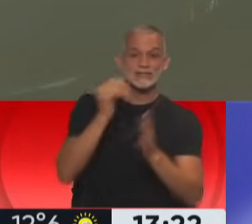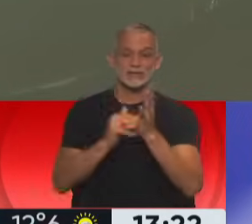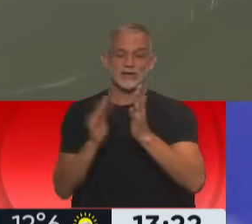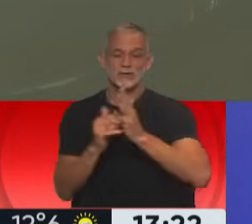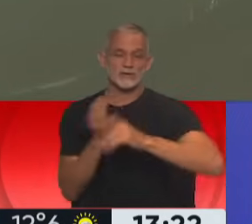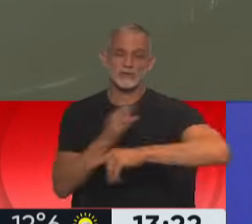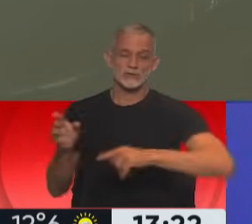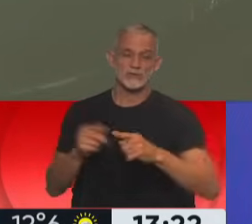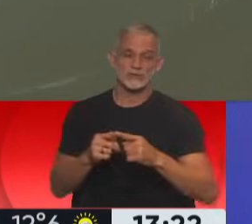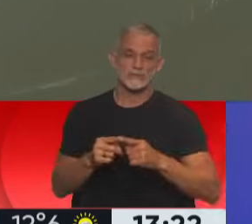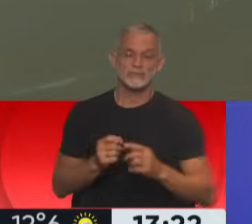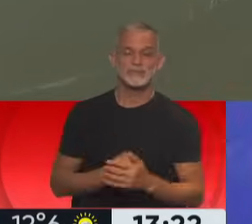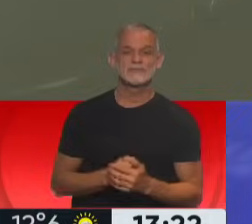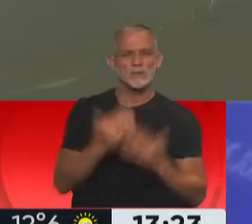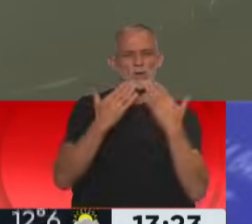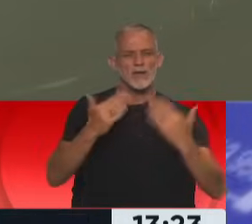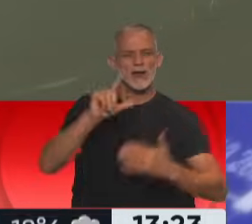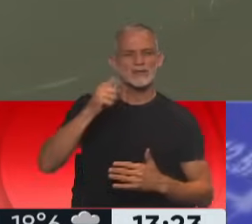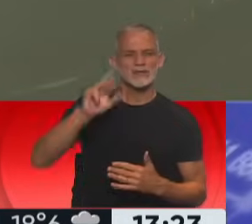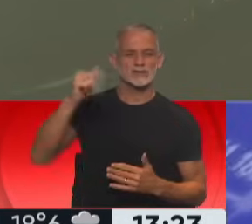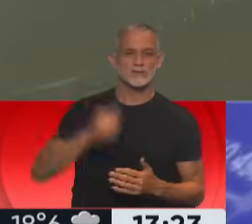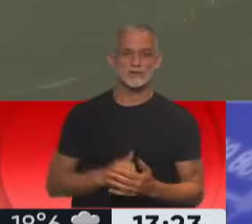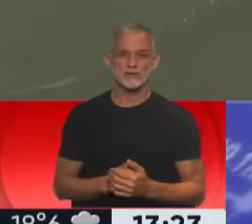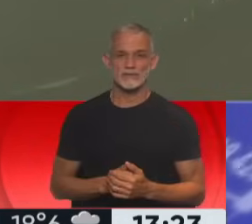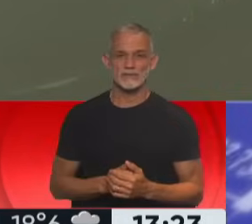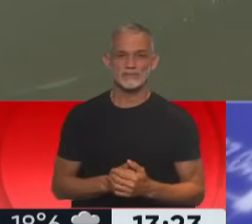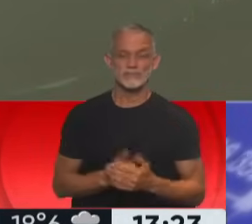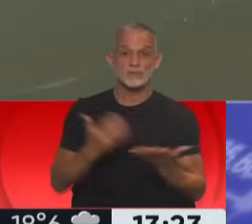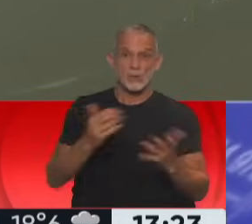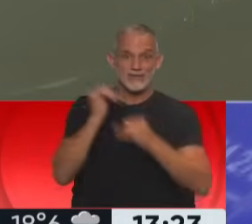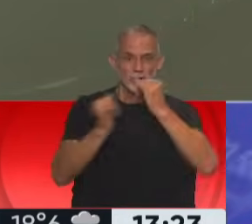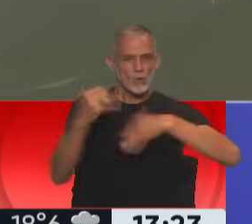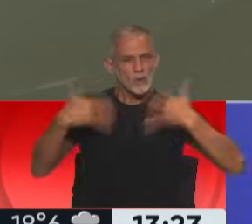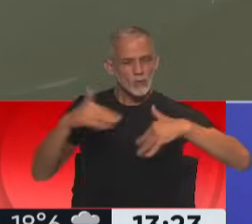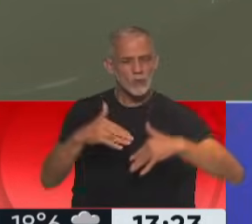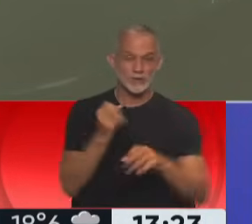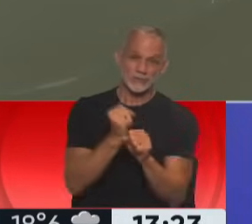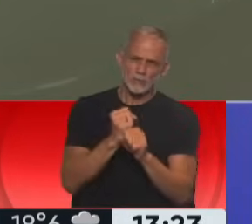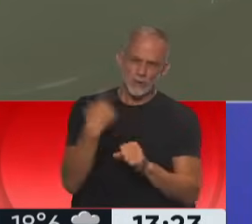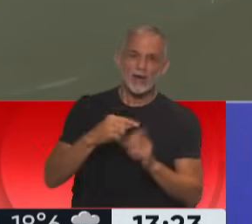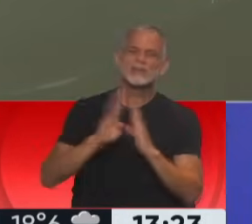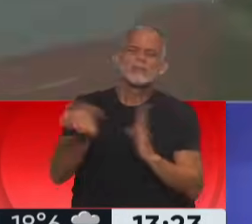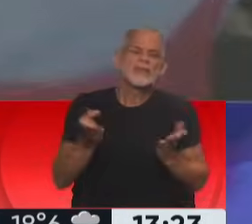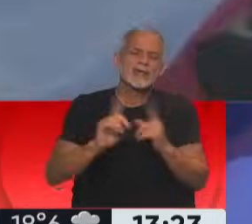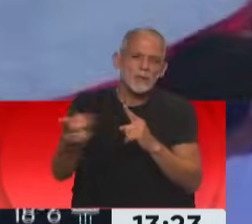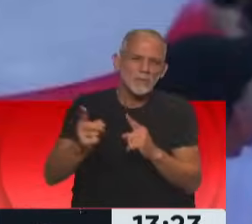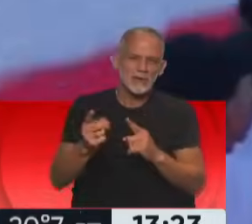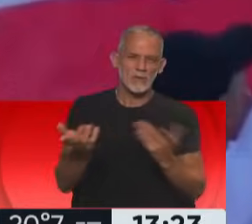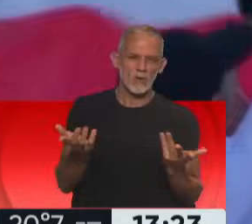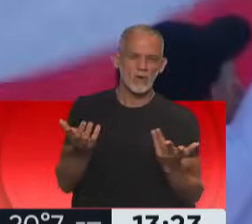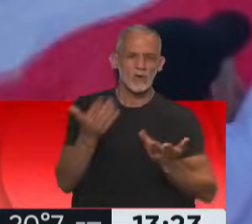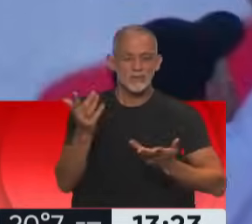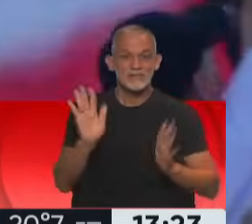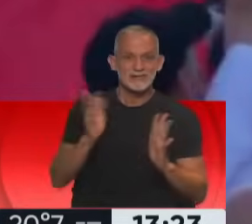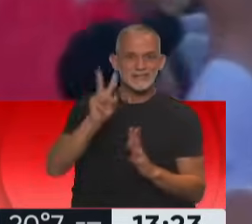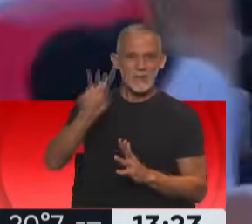la República Argentina. Gracias, Laura. Muchísimas gracias por esta información. Estamos trabajando en vivo allí en la catedral y estamos